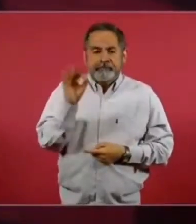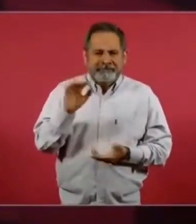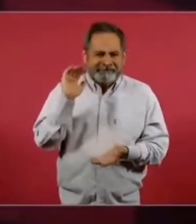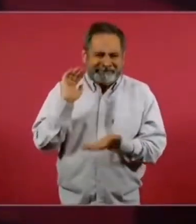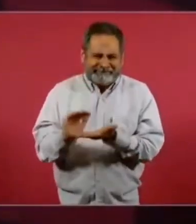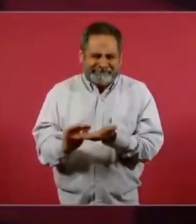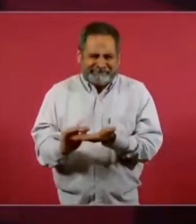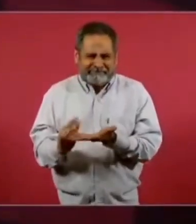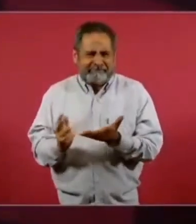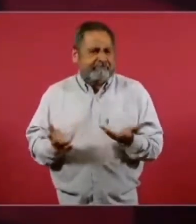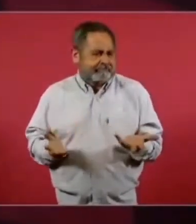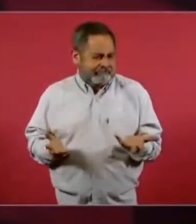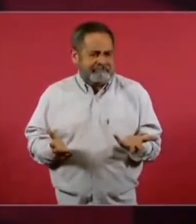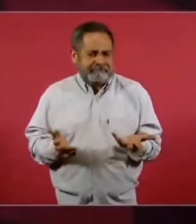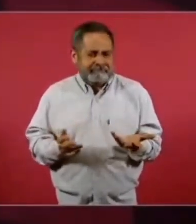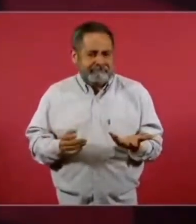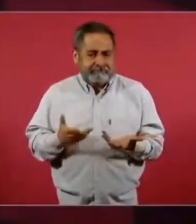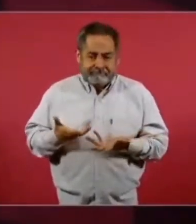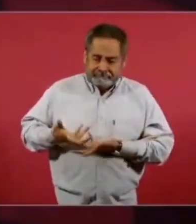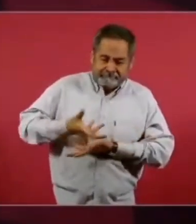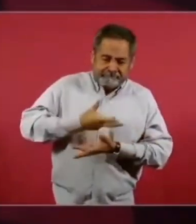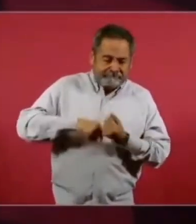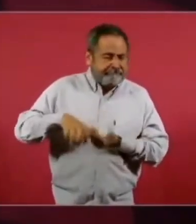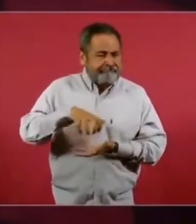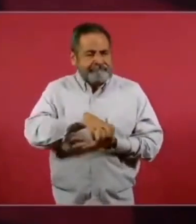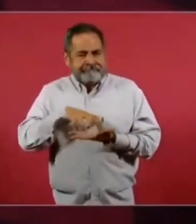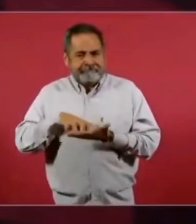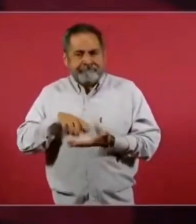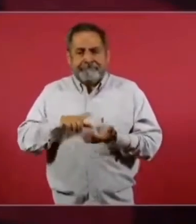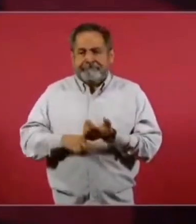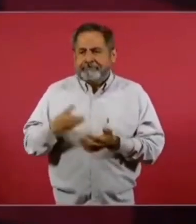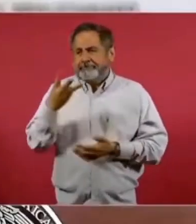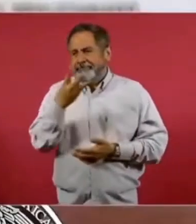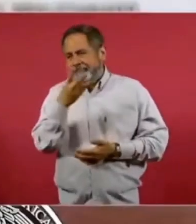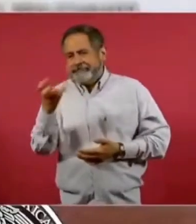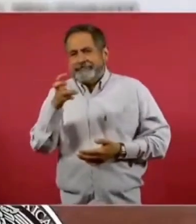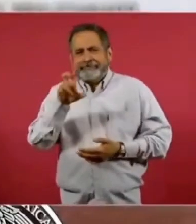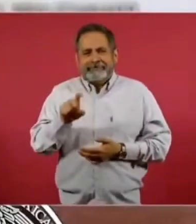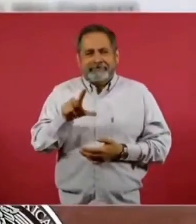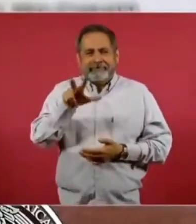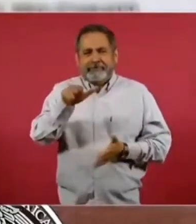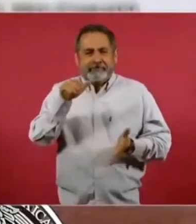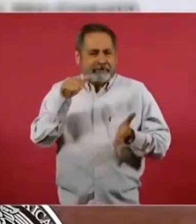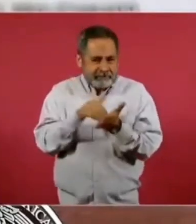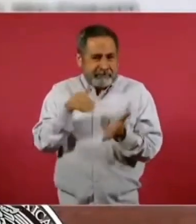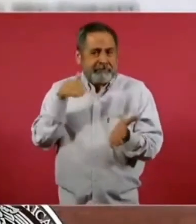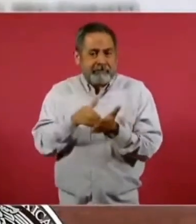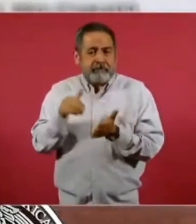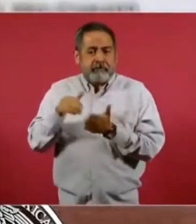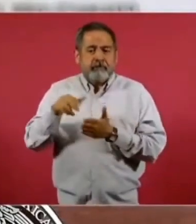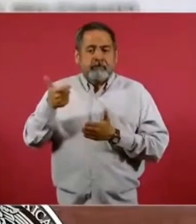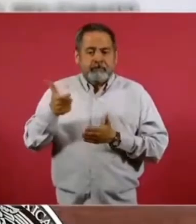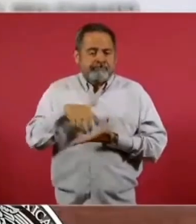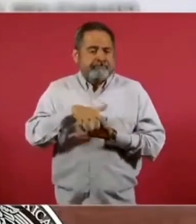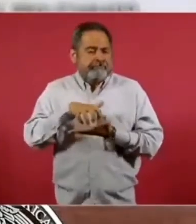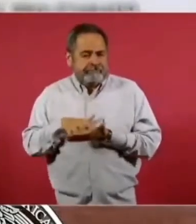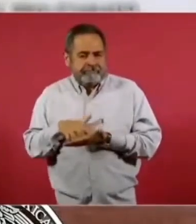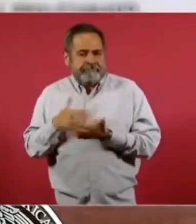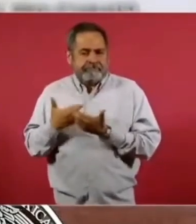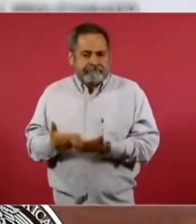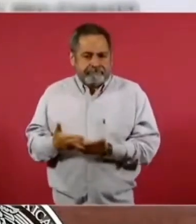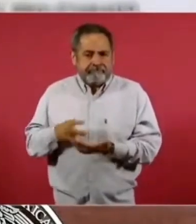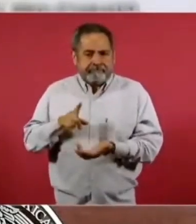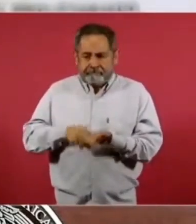94.2%, lo que ha significado una recuperación de casi 338 mil millones de pesos, mismos que